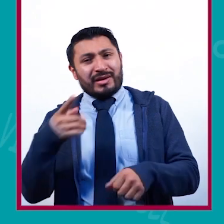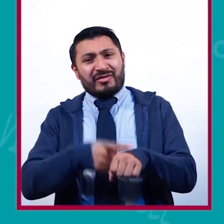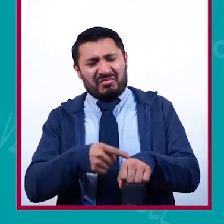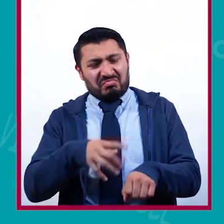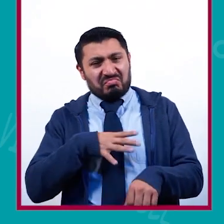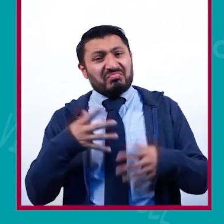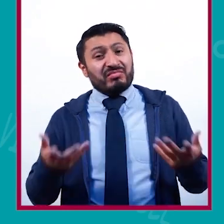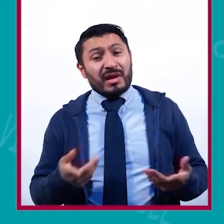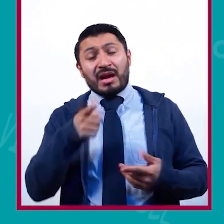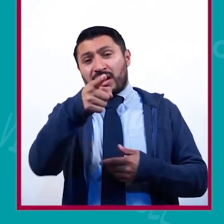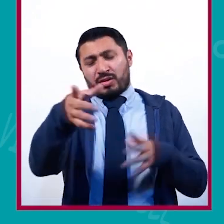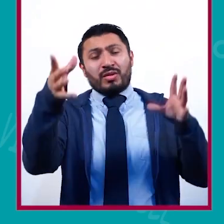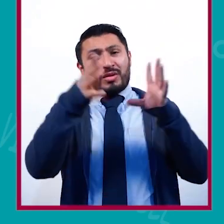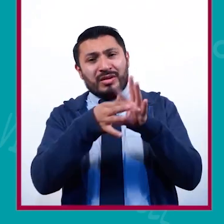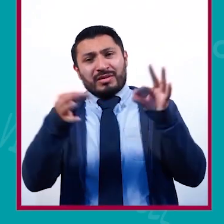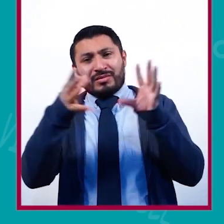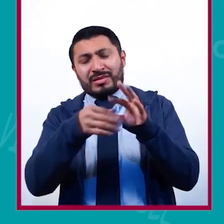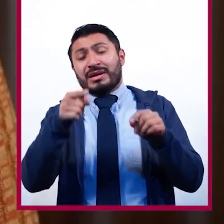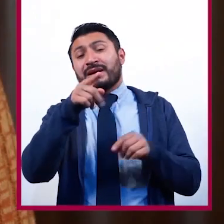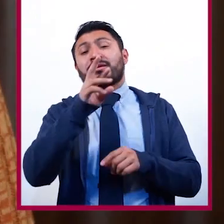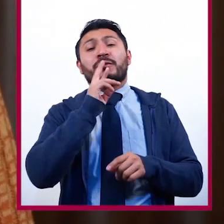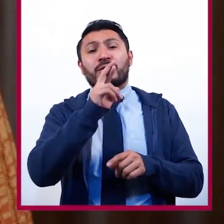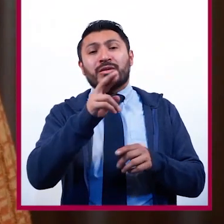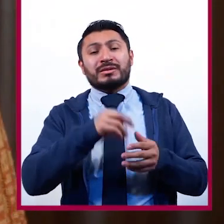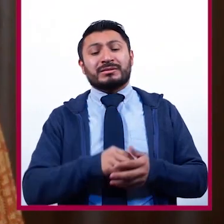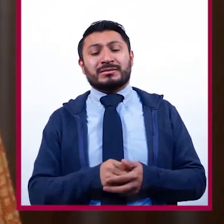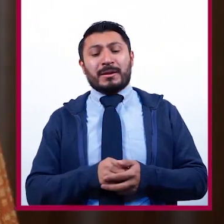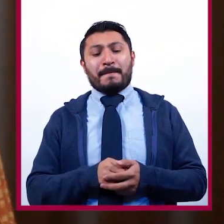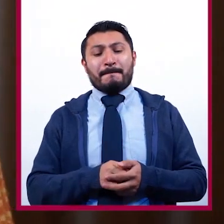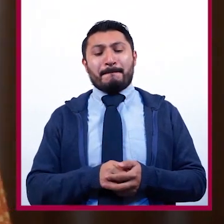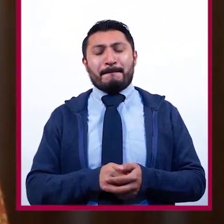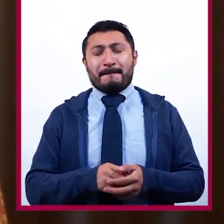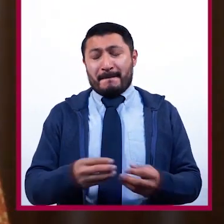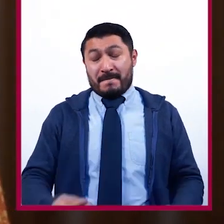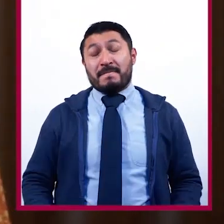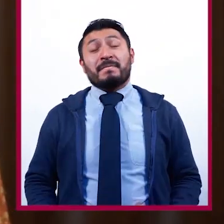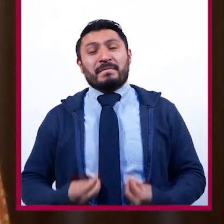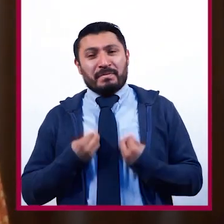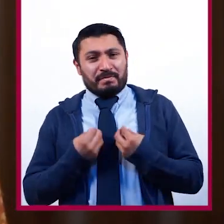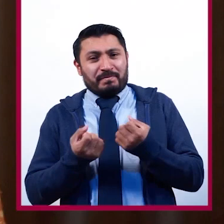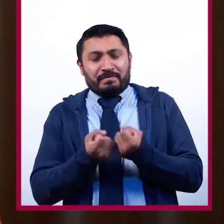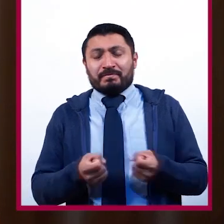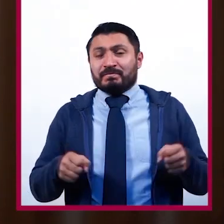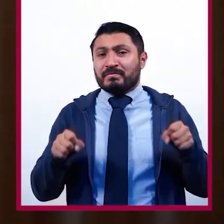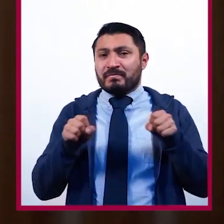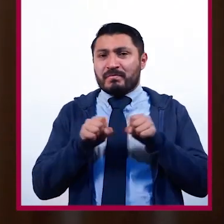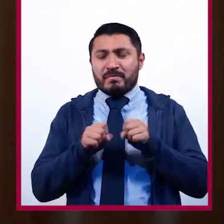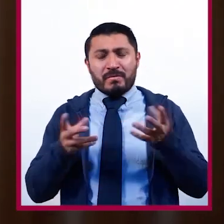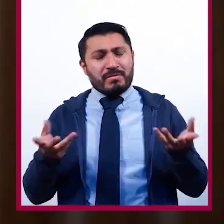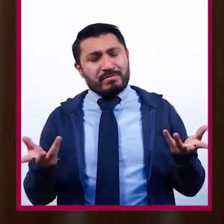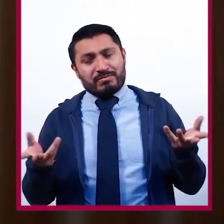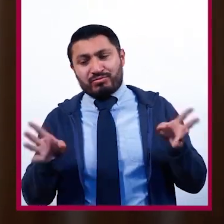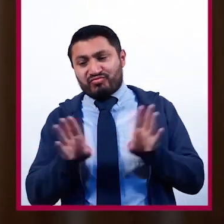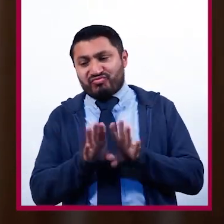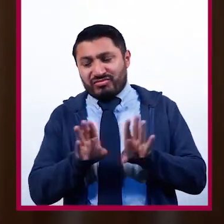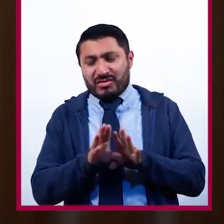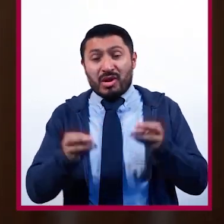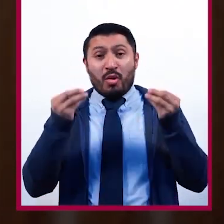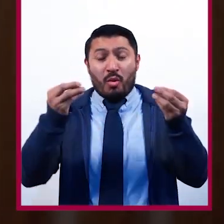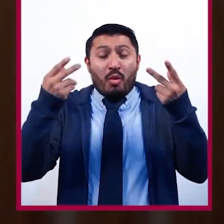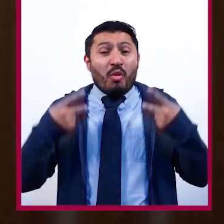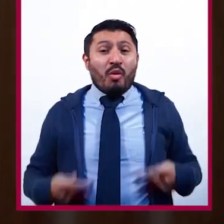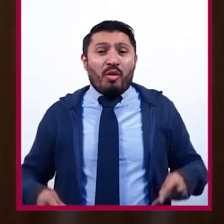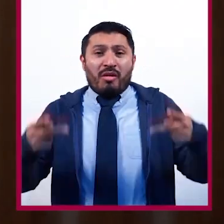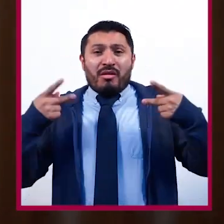favor, explica brevemente tu respuesta. Al vivir en una sociedad, pues el número de